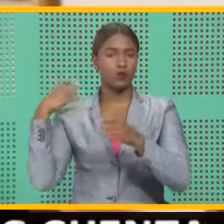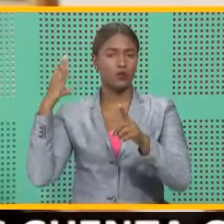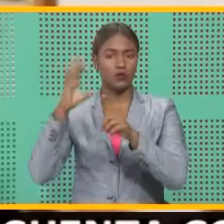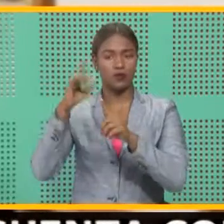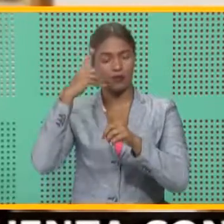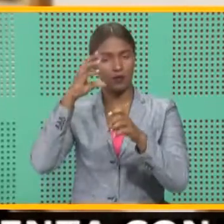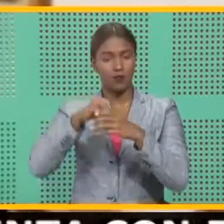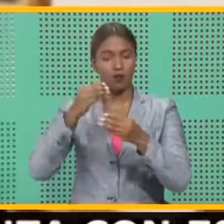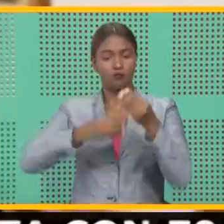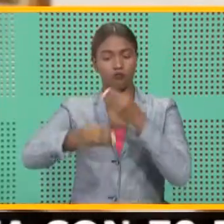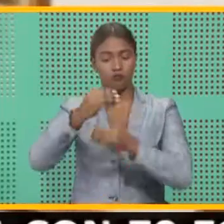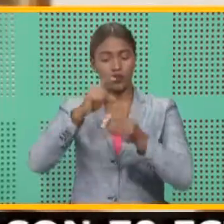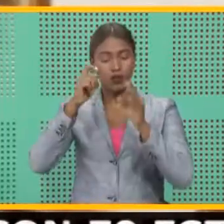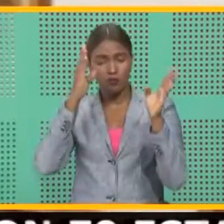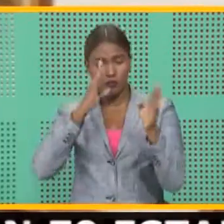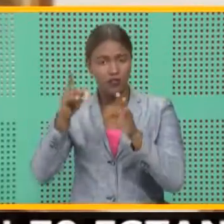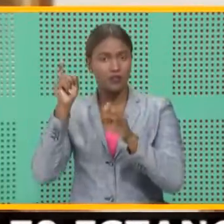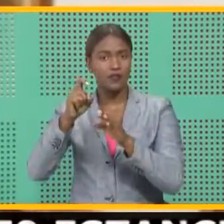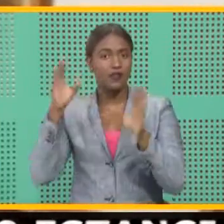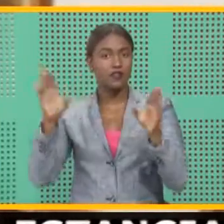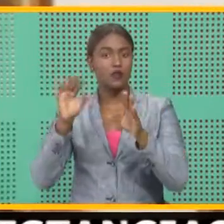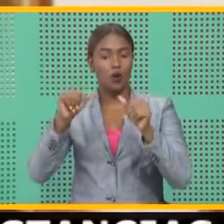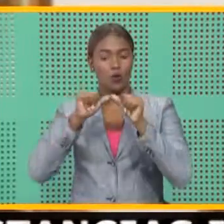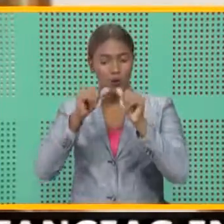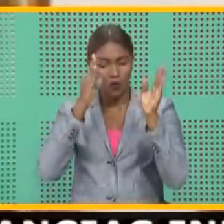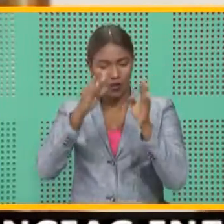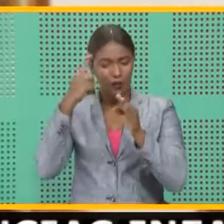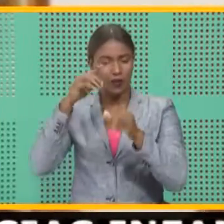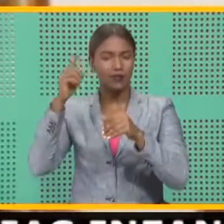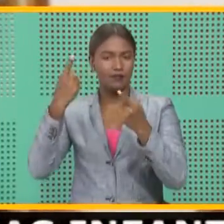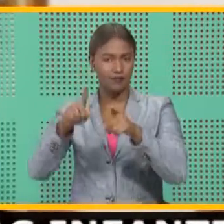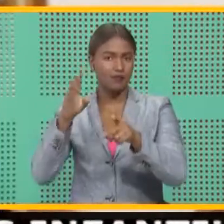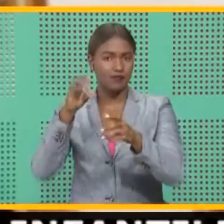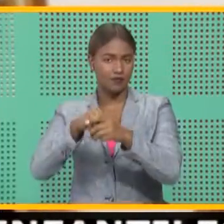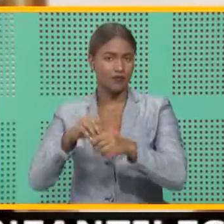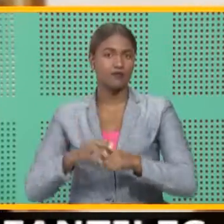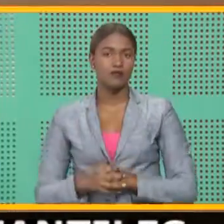los triajes que hay que hacer y los seguimientos para los casos de dengue.